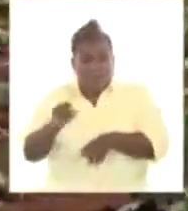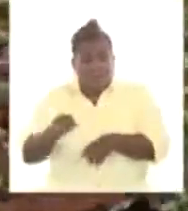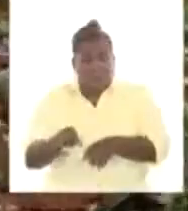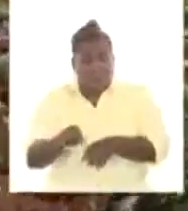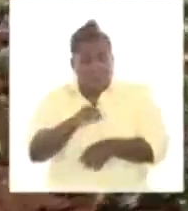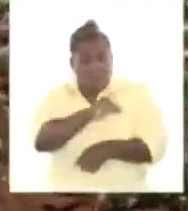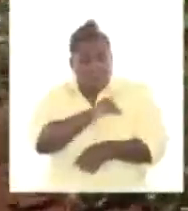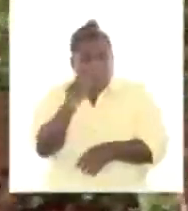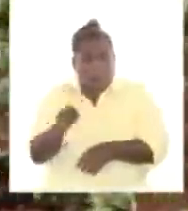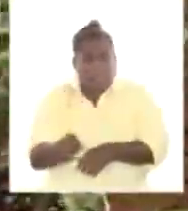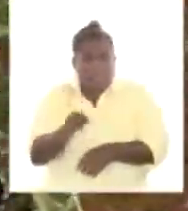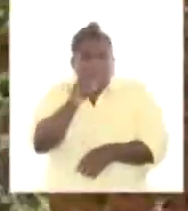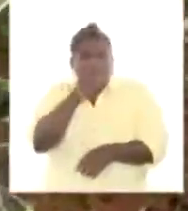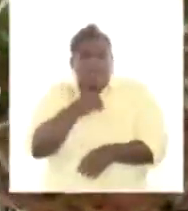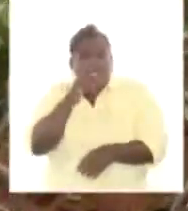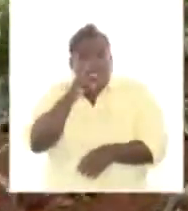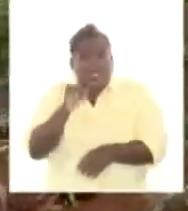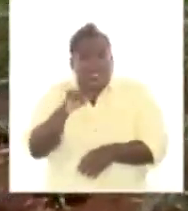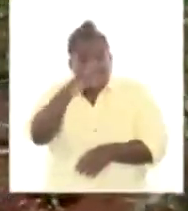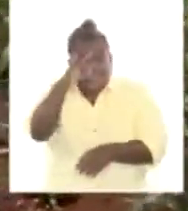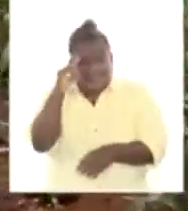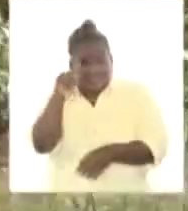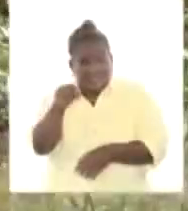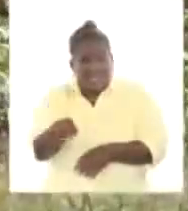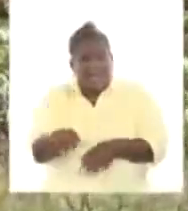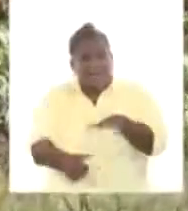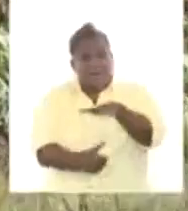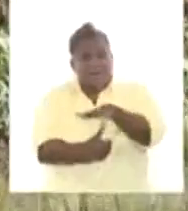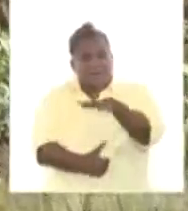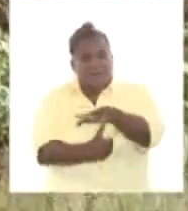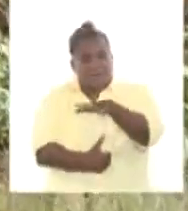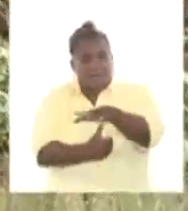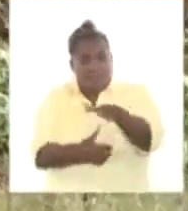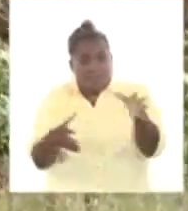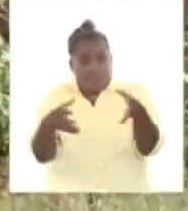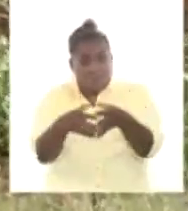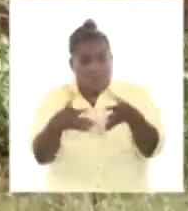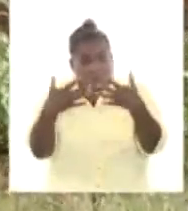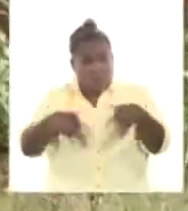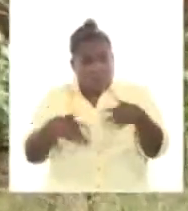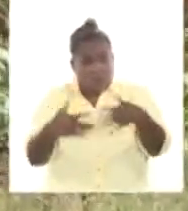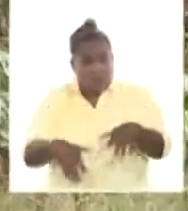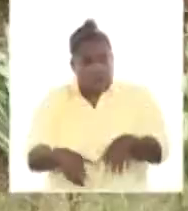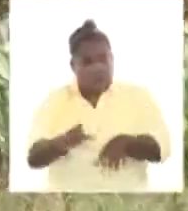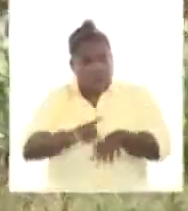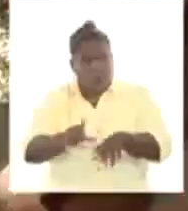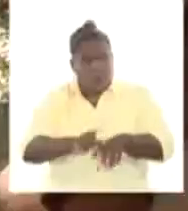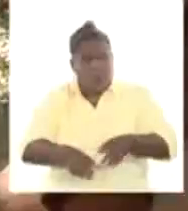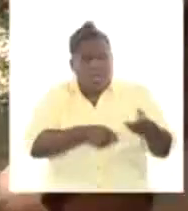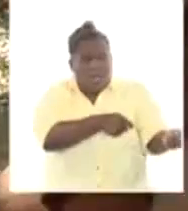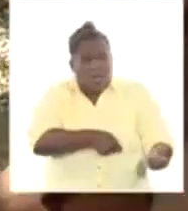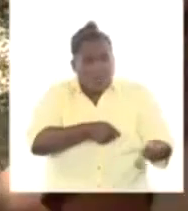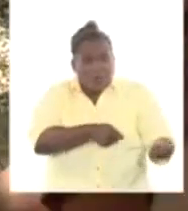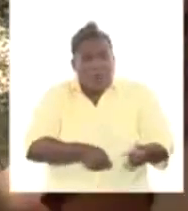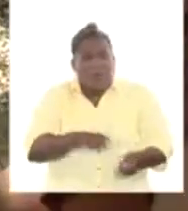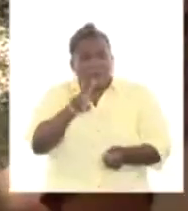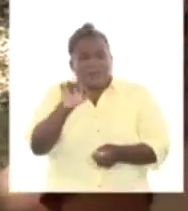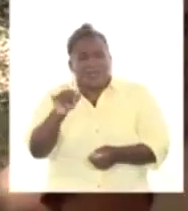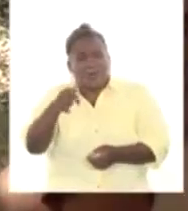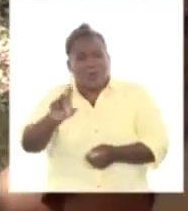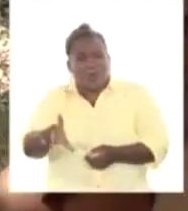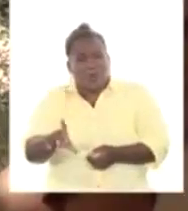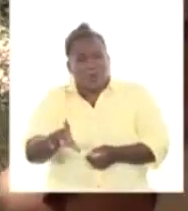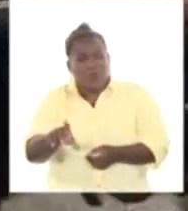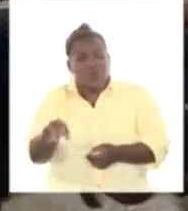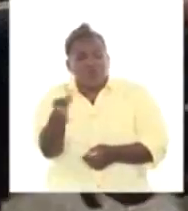Popular, Denis Sánchez Valera, quien también es presidente de la Cooperativa de Producción Agropecuaria 26 de Julio del municipio de